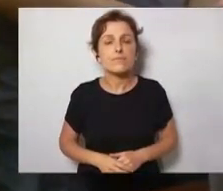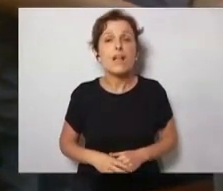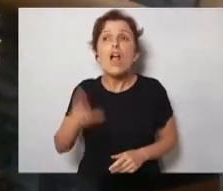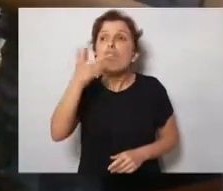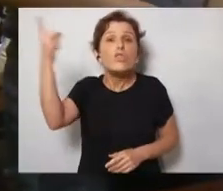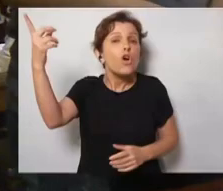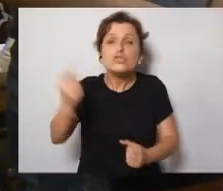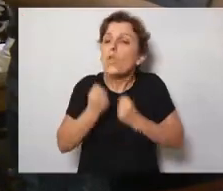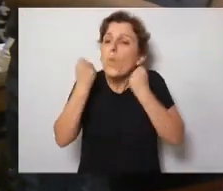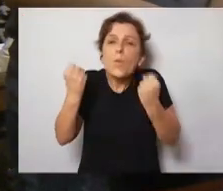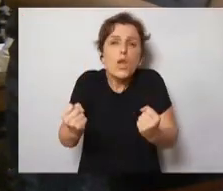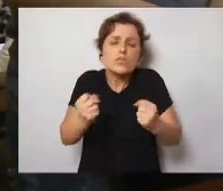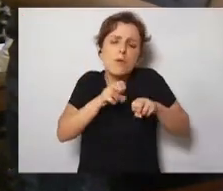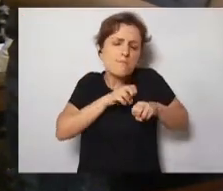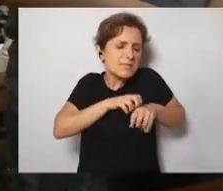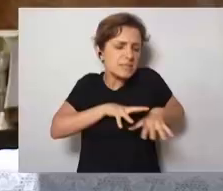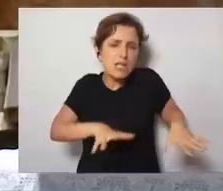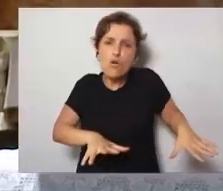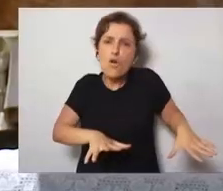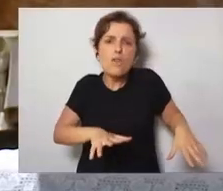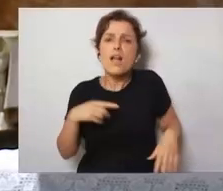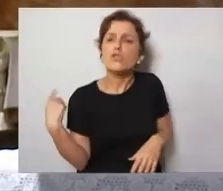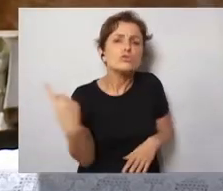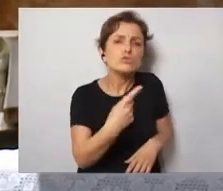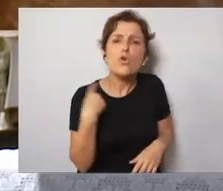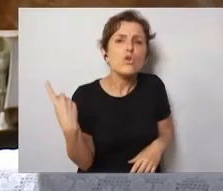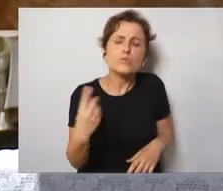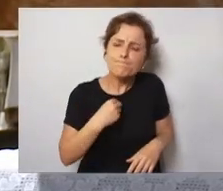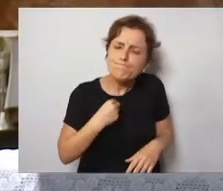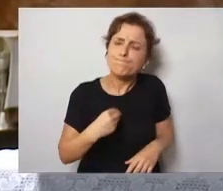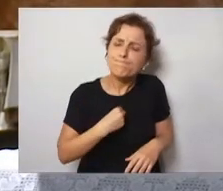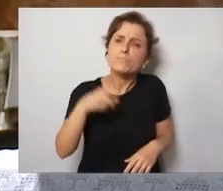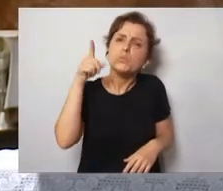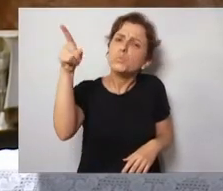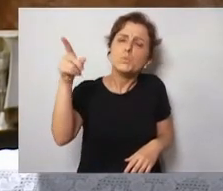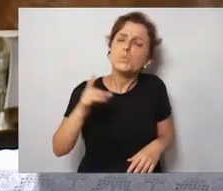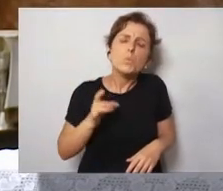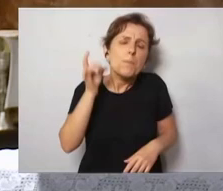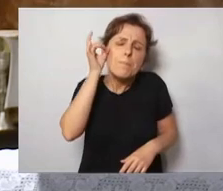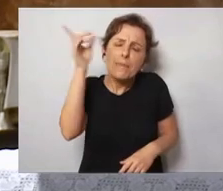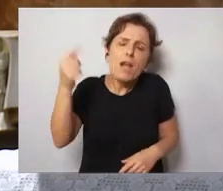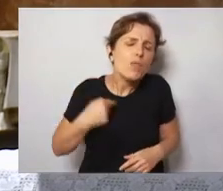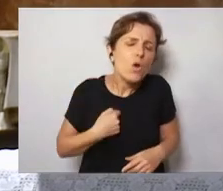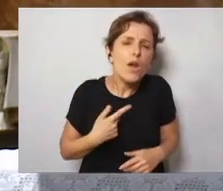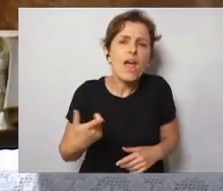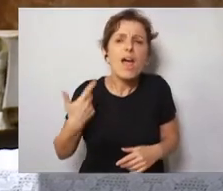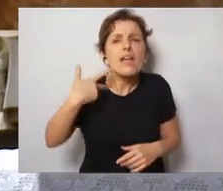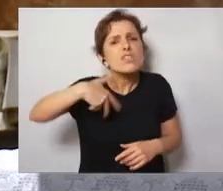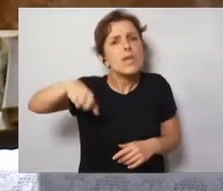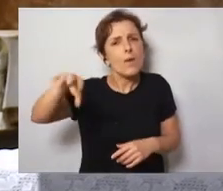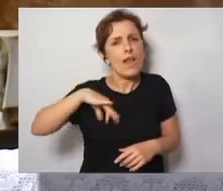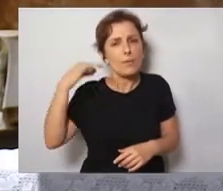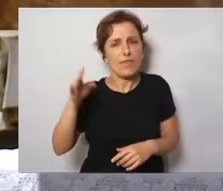dios todopoderoso tiene misericordia de nosotros perdona nuestros pecados y nos lleva a la vida eterna